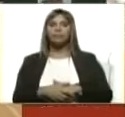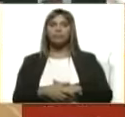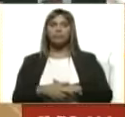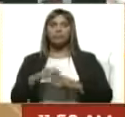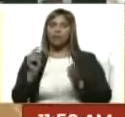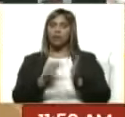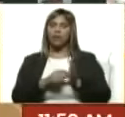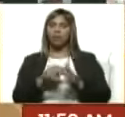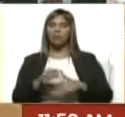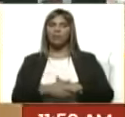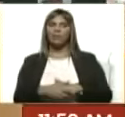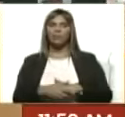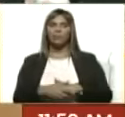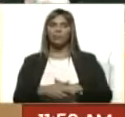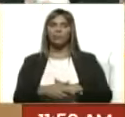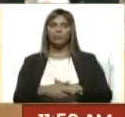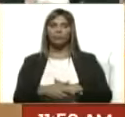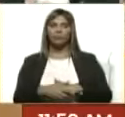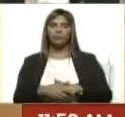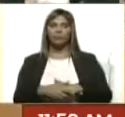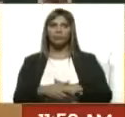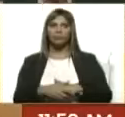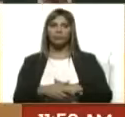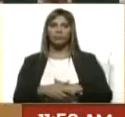más rápido, mucho más